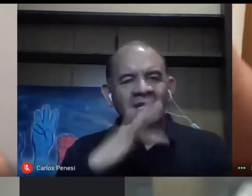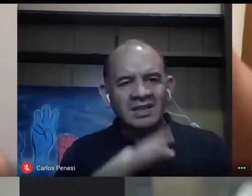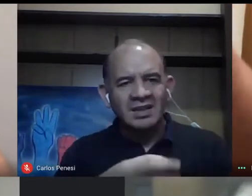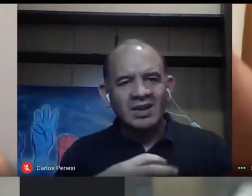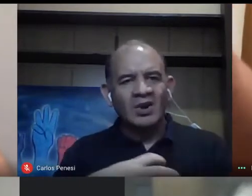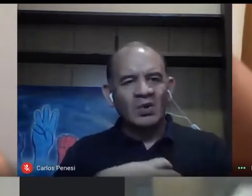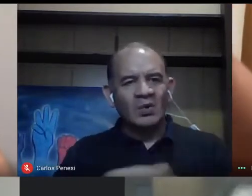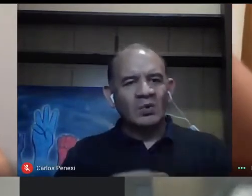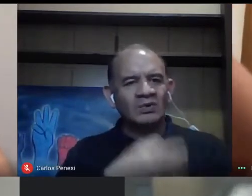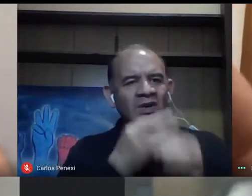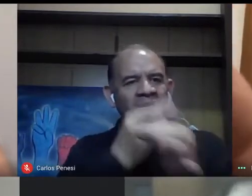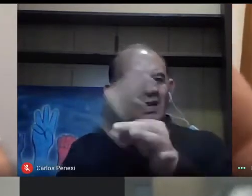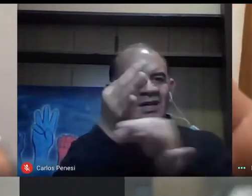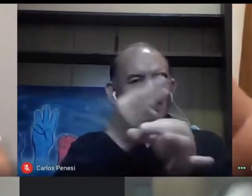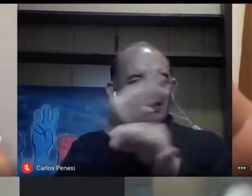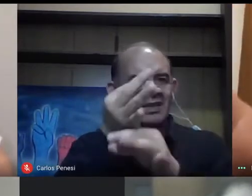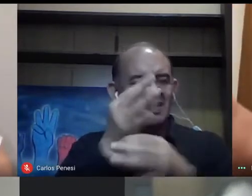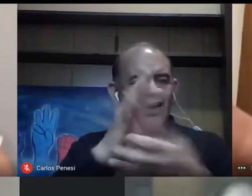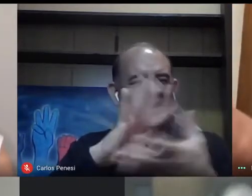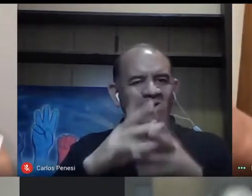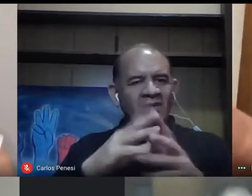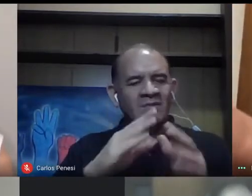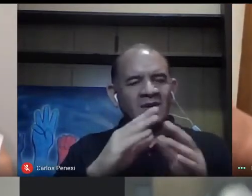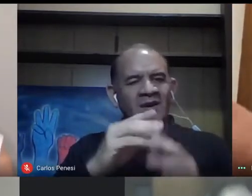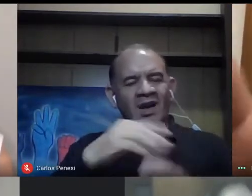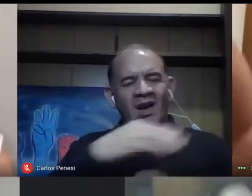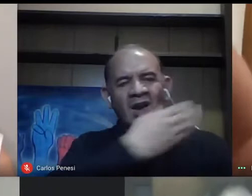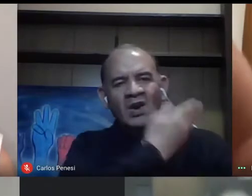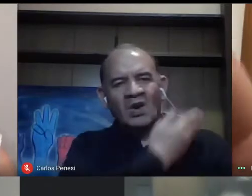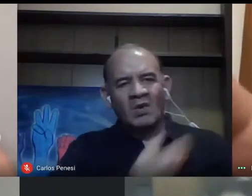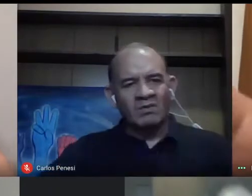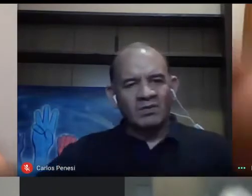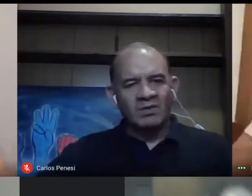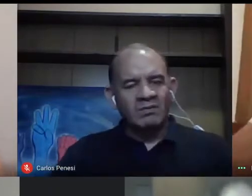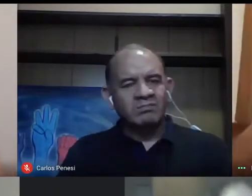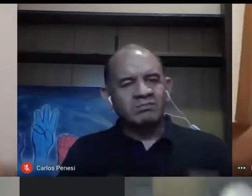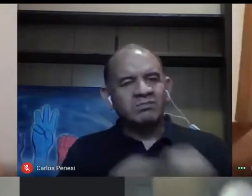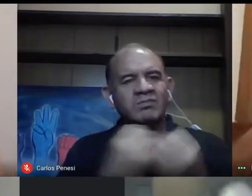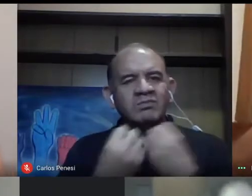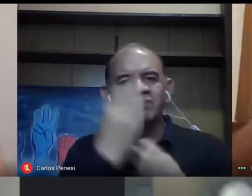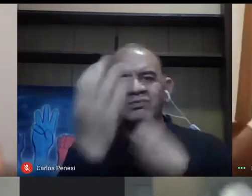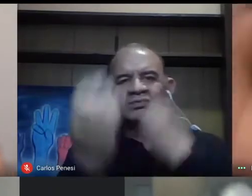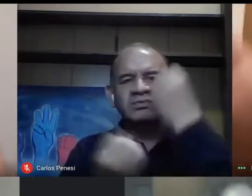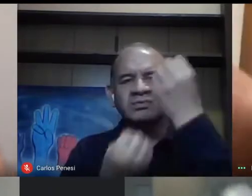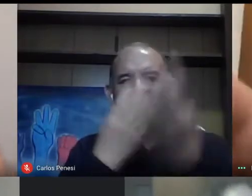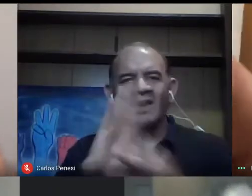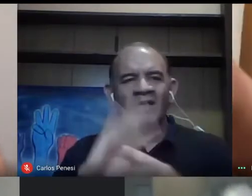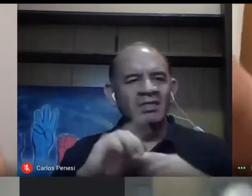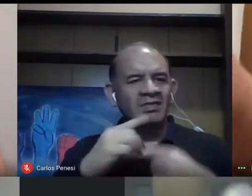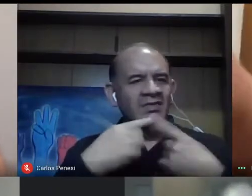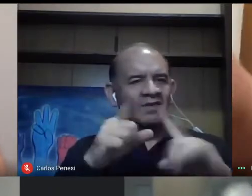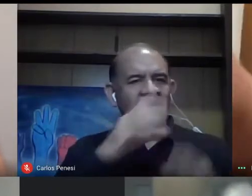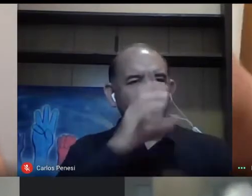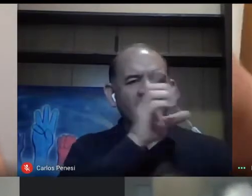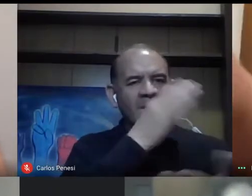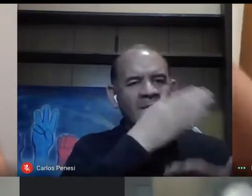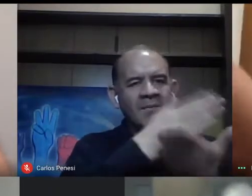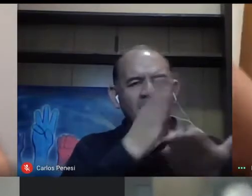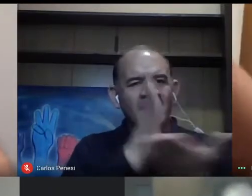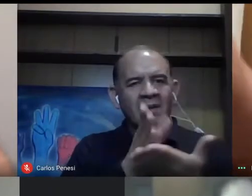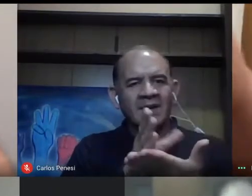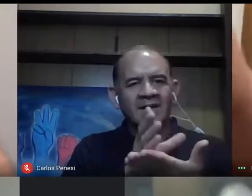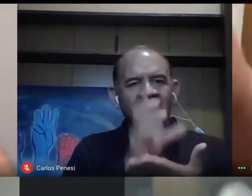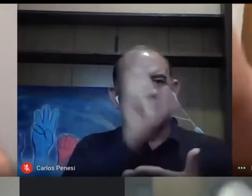para que se multiplique la producción, y del Estado de promover esa producción. no solo eliminar las barreras, sino el gran problema que lo